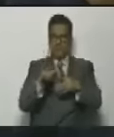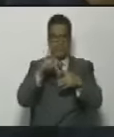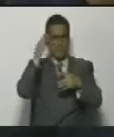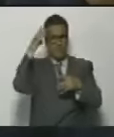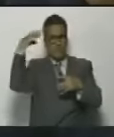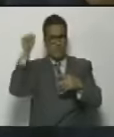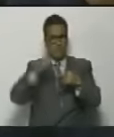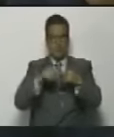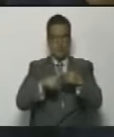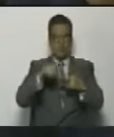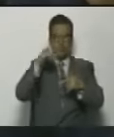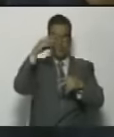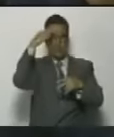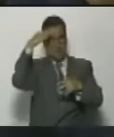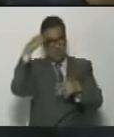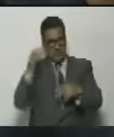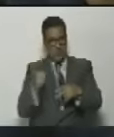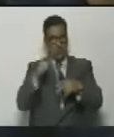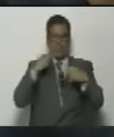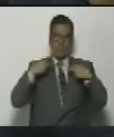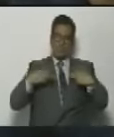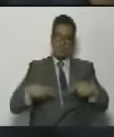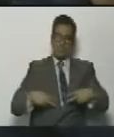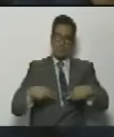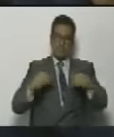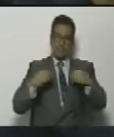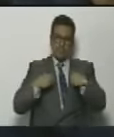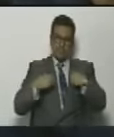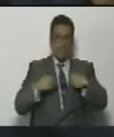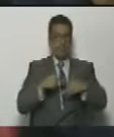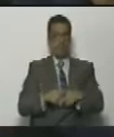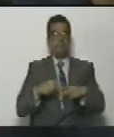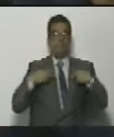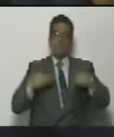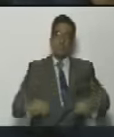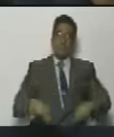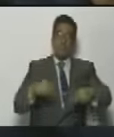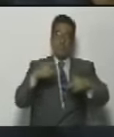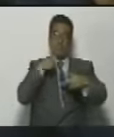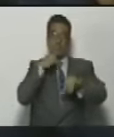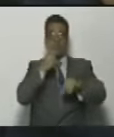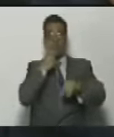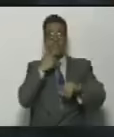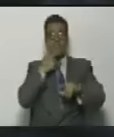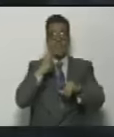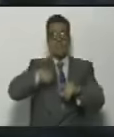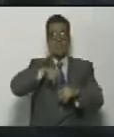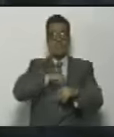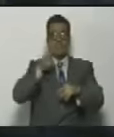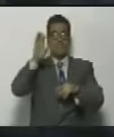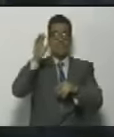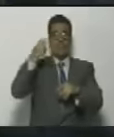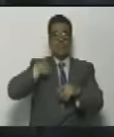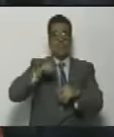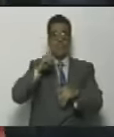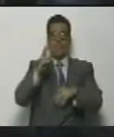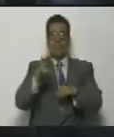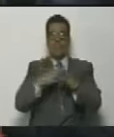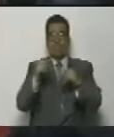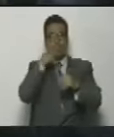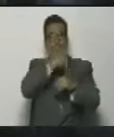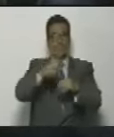soñar, a creer y a vivir esta vida hermosa que nuestro país merece, que todo nuestro